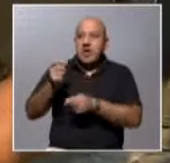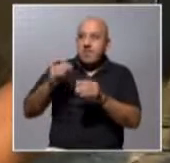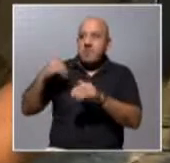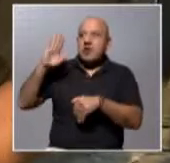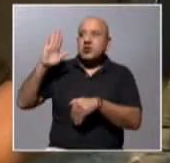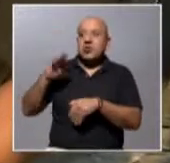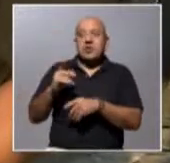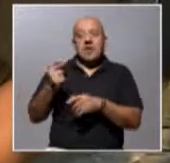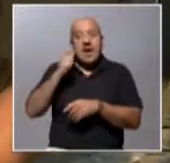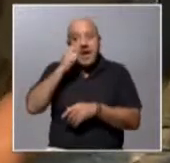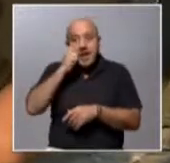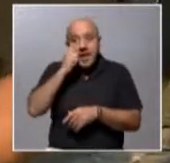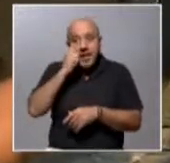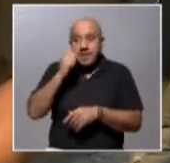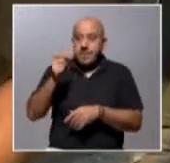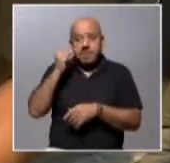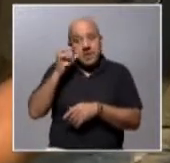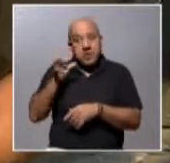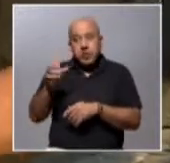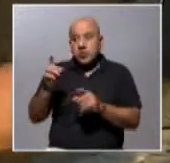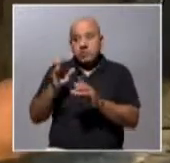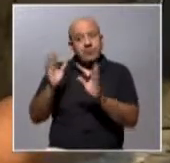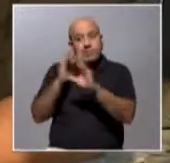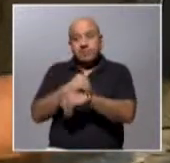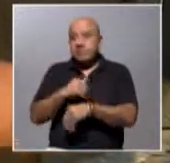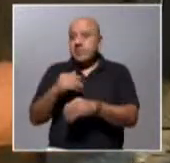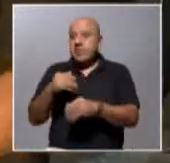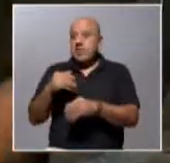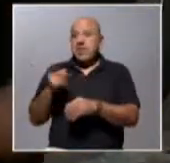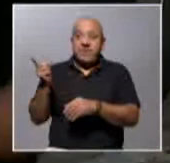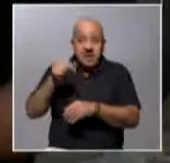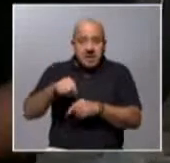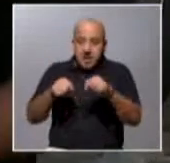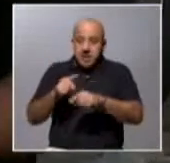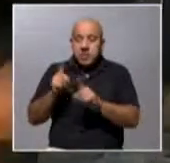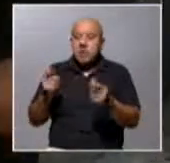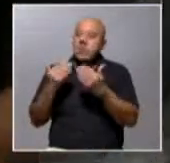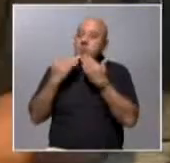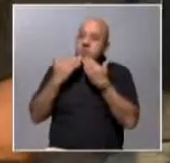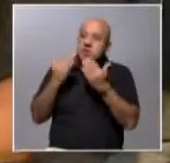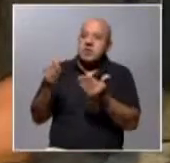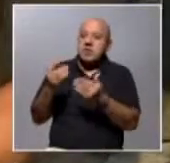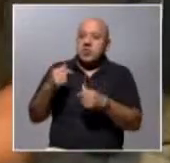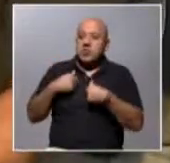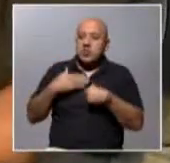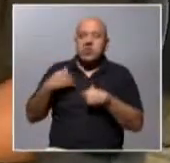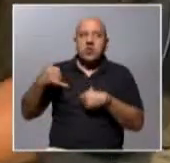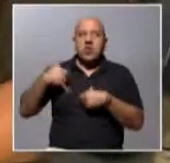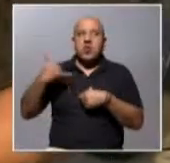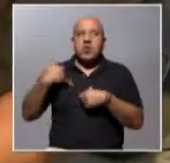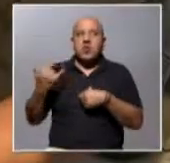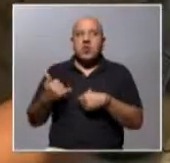de riesgo, y bueno, muy agradecidos estamos de que hayan confiado en nosotros, los jóvenes, para